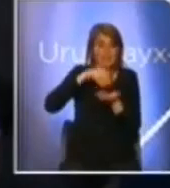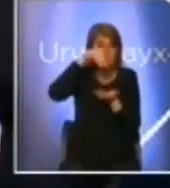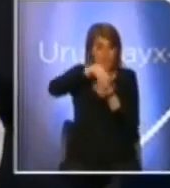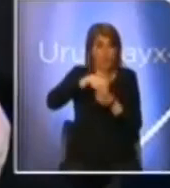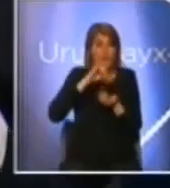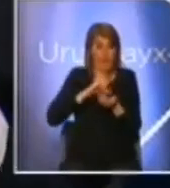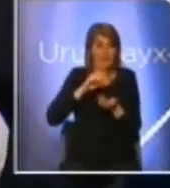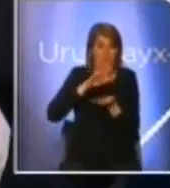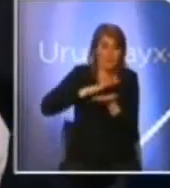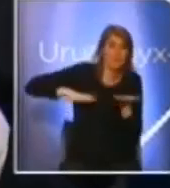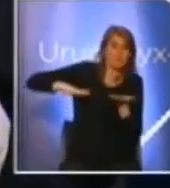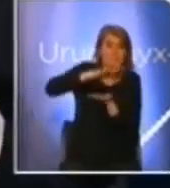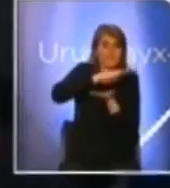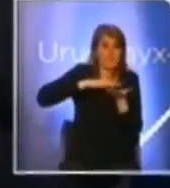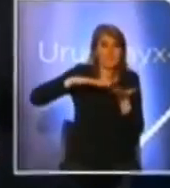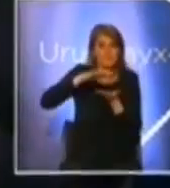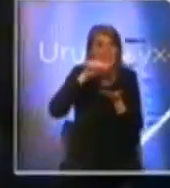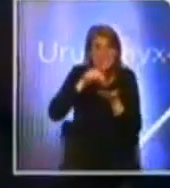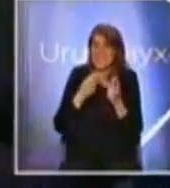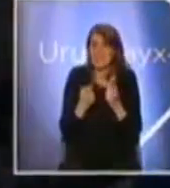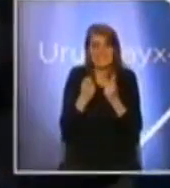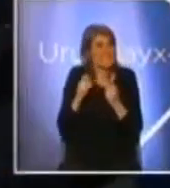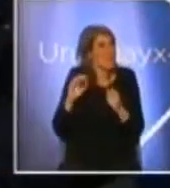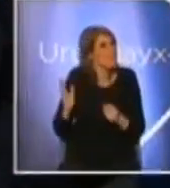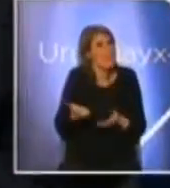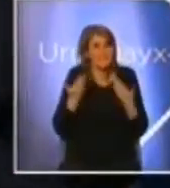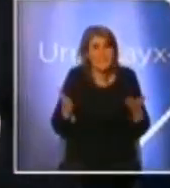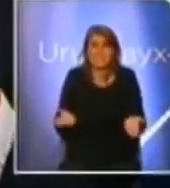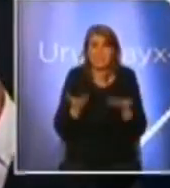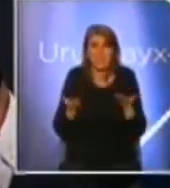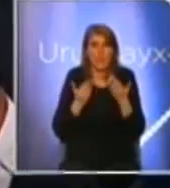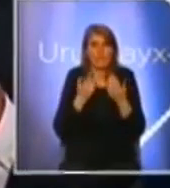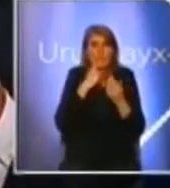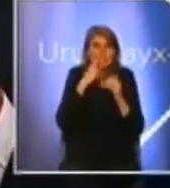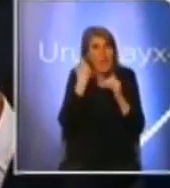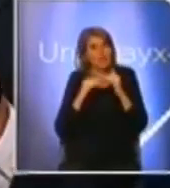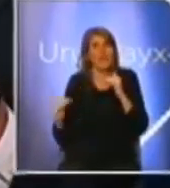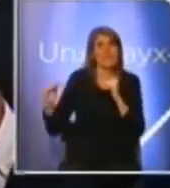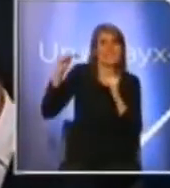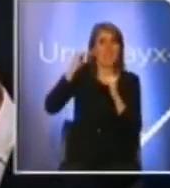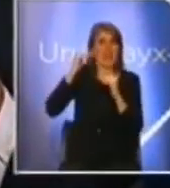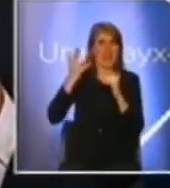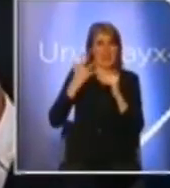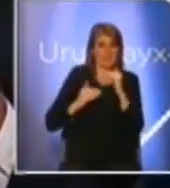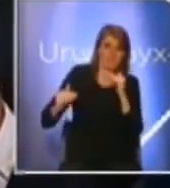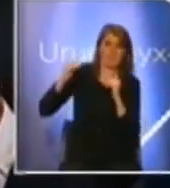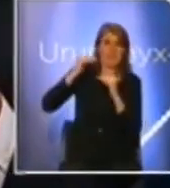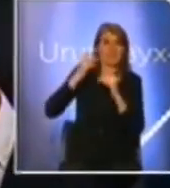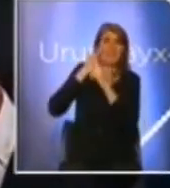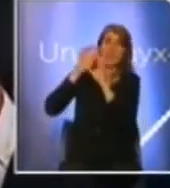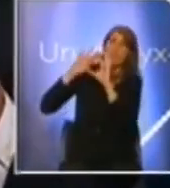ecosistema, pero que ese ecosistema tenemos que potenciarlo y llevarlo al siguiente nivel, llevarlo al nivel de las aceleradoras, al